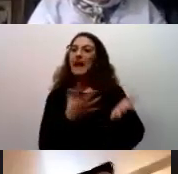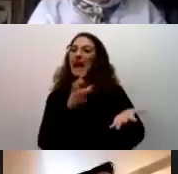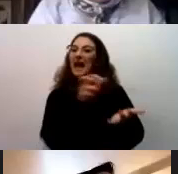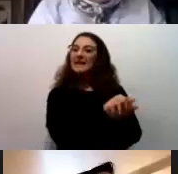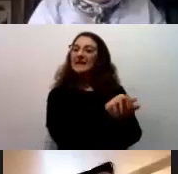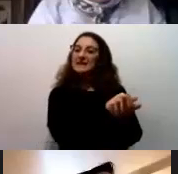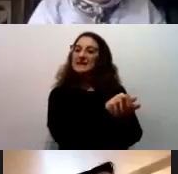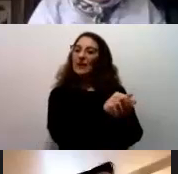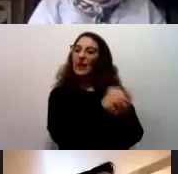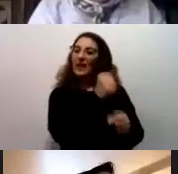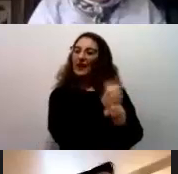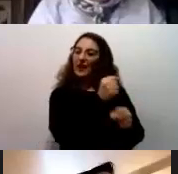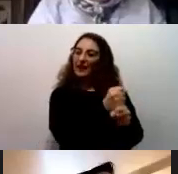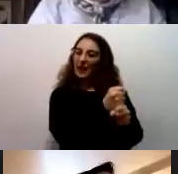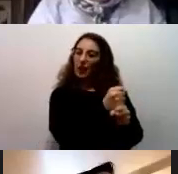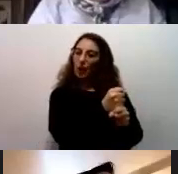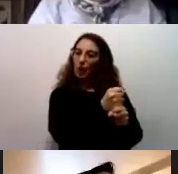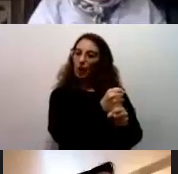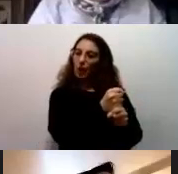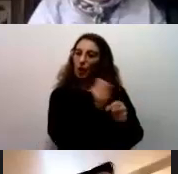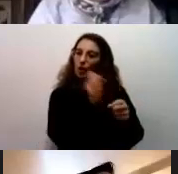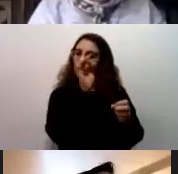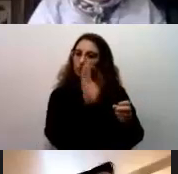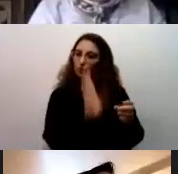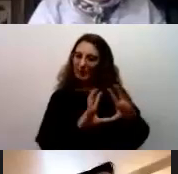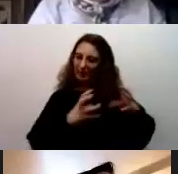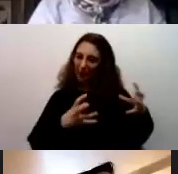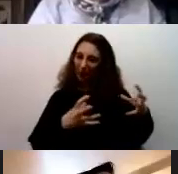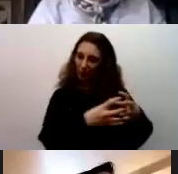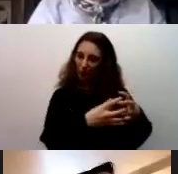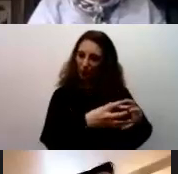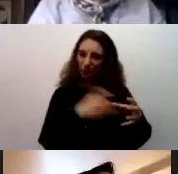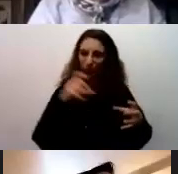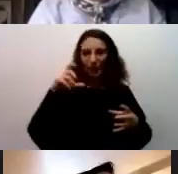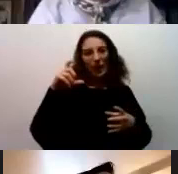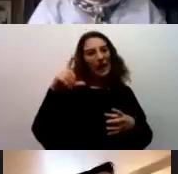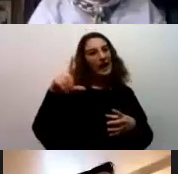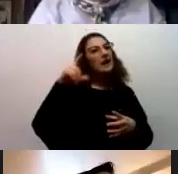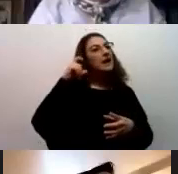ocupados exclusivamente por este grupo de comunidad LGBT.